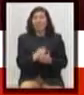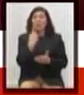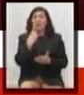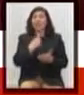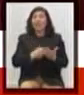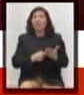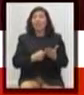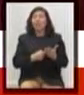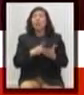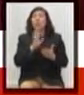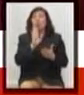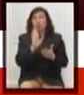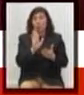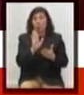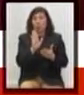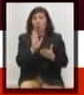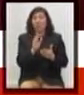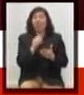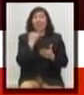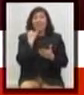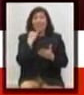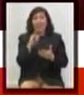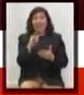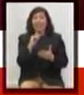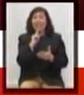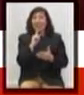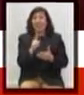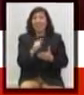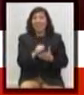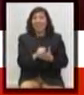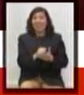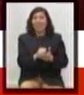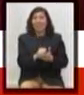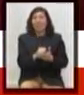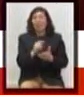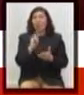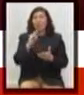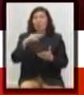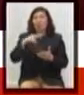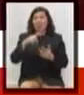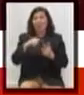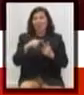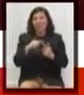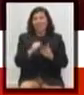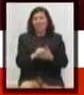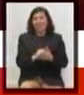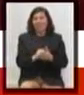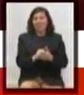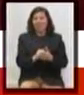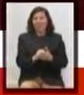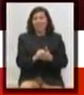Porque su sigla en inglés es United Nations. ¿Cómo es?